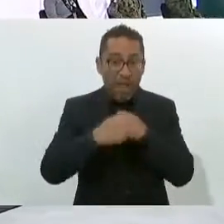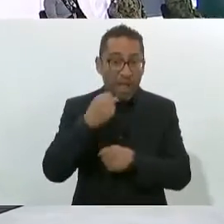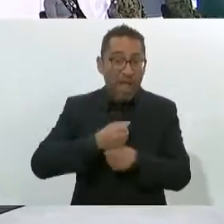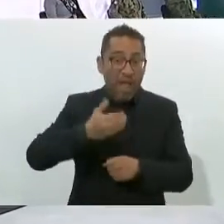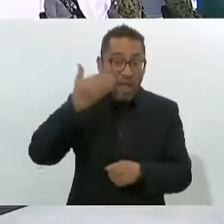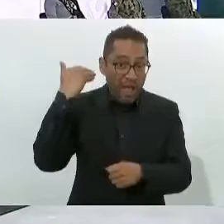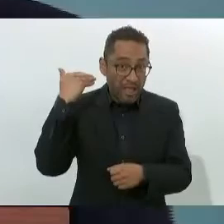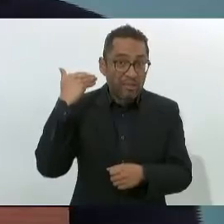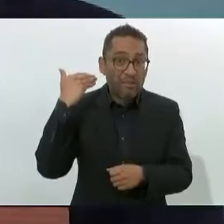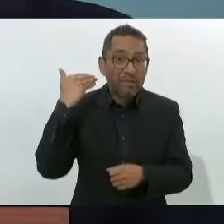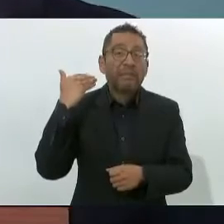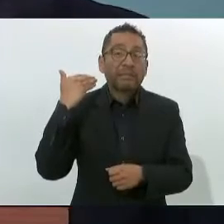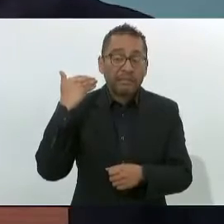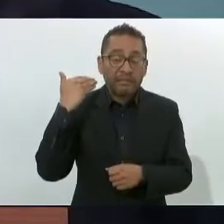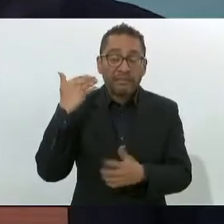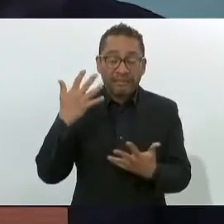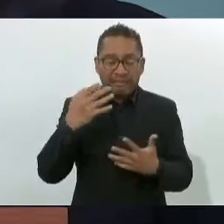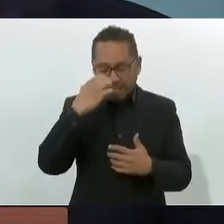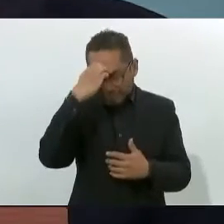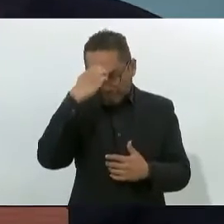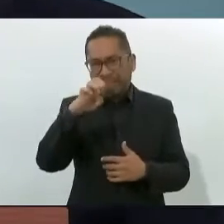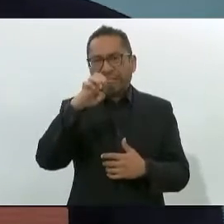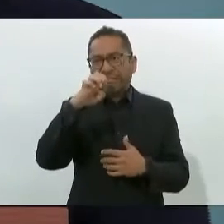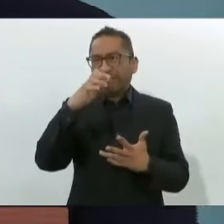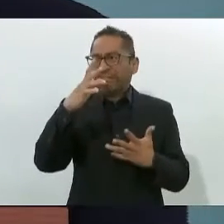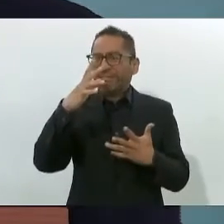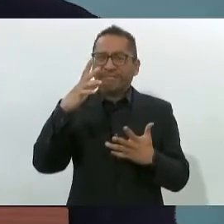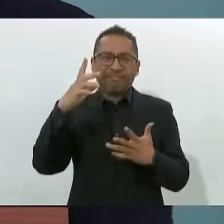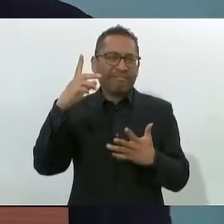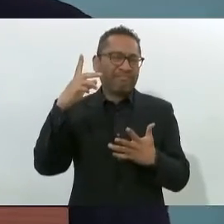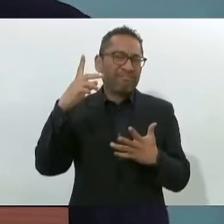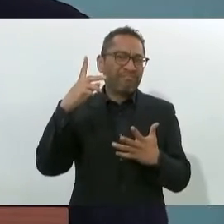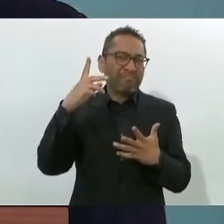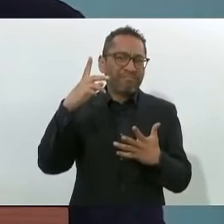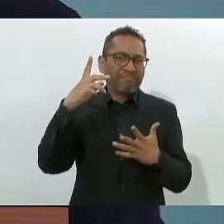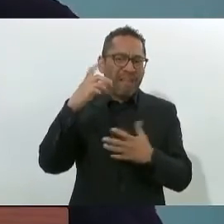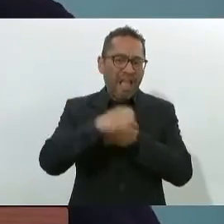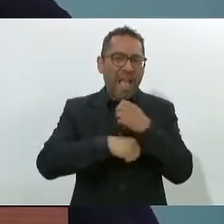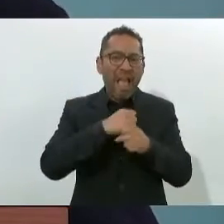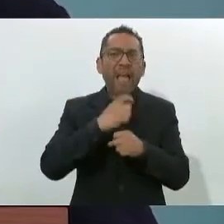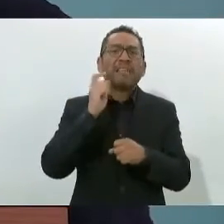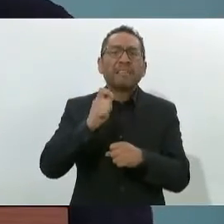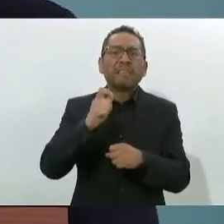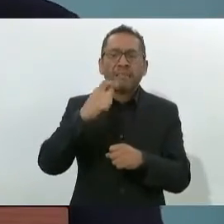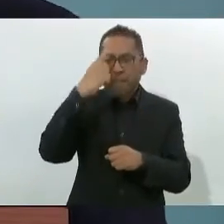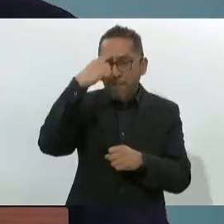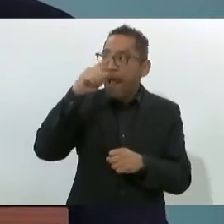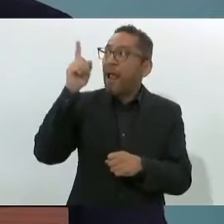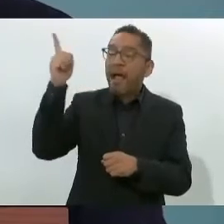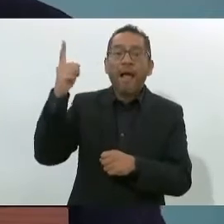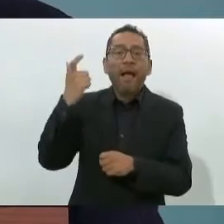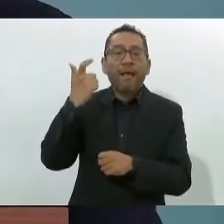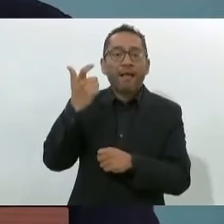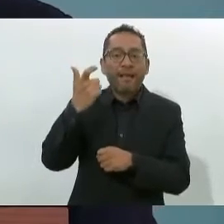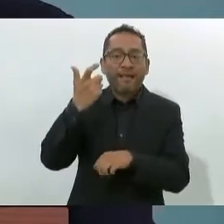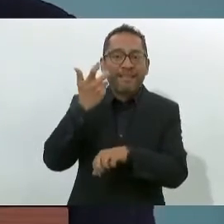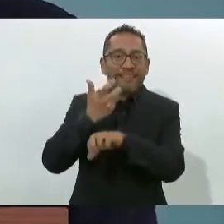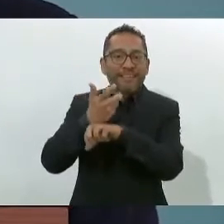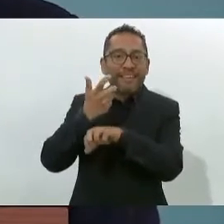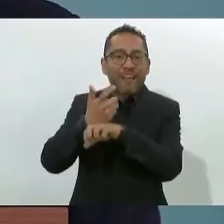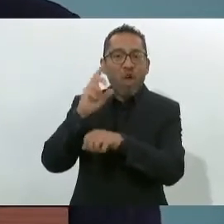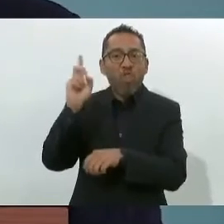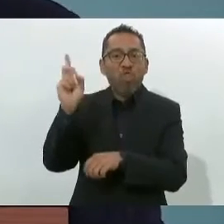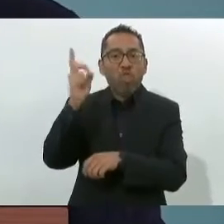un año extraordinario en cuanto al envío de remesas de